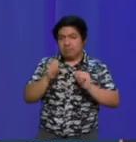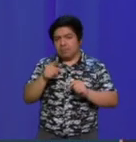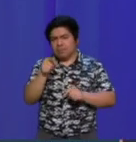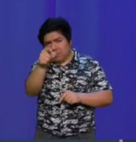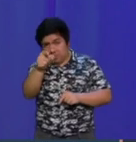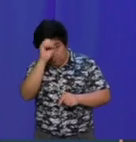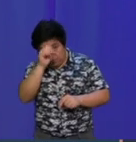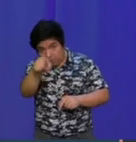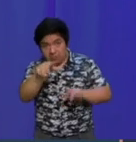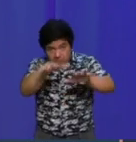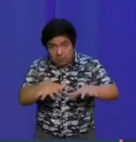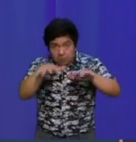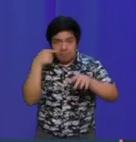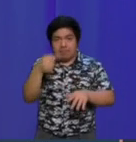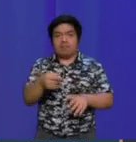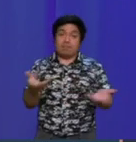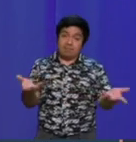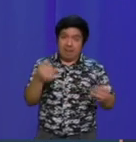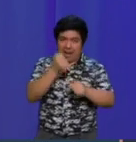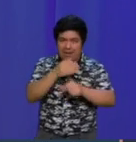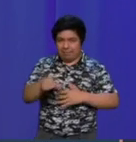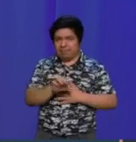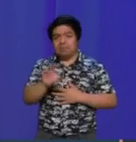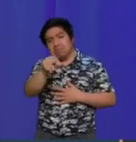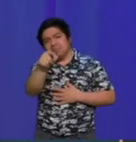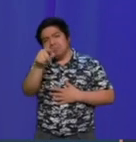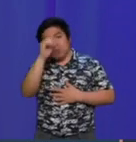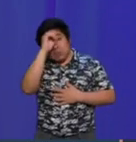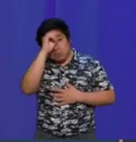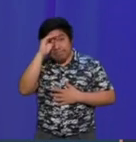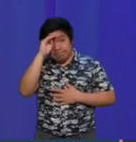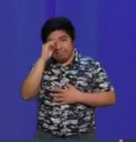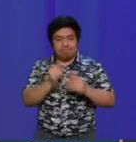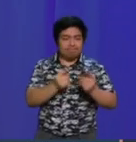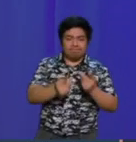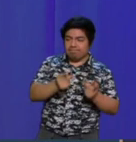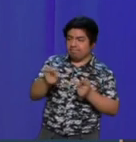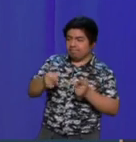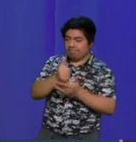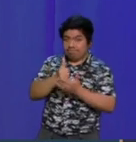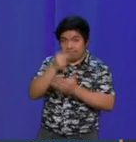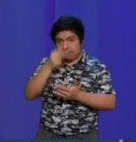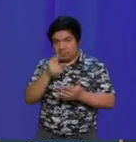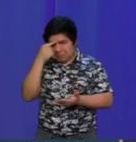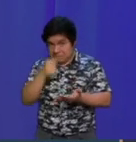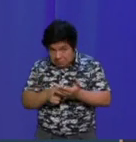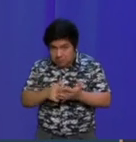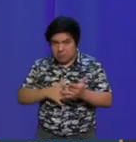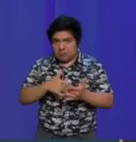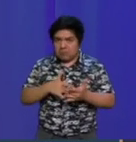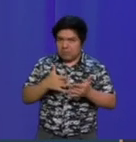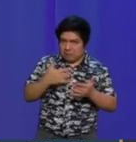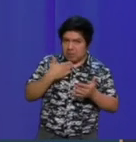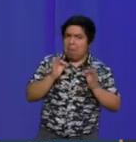que nos están viendo aquí de cara a la capital, en Informe Capital, cuéntenos ustedes qué opinan sobre este diagnóstico de la Ciudad de México. ¿Ustedes consideran que hoy la ciudad está